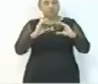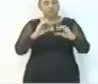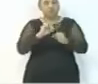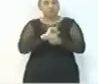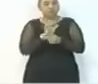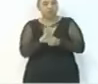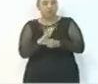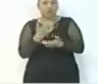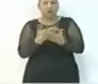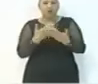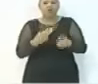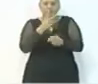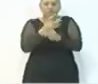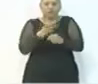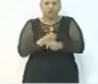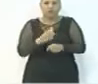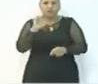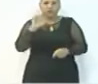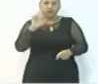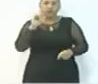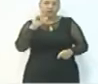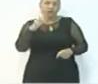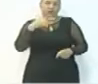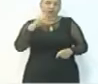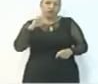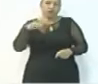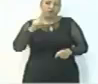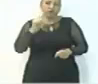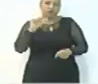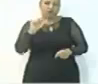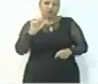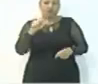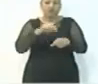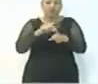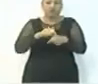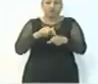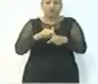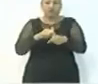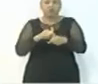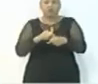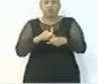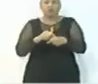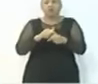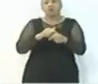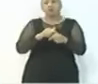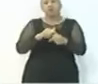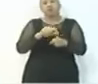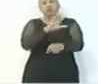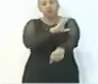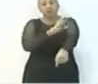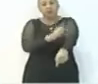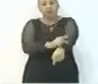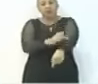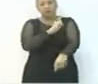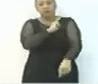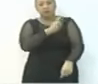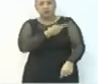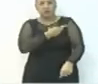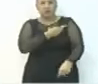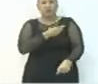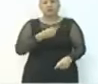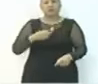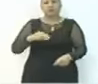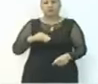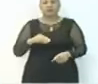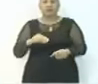mañana he invitado a la doctora Erika Yesenia González, Coordinadora de Salud Materna e Hiperinatal de la Secretaría